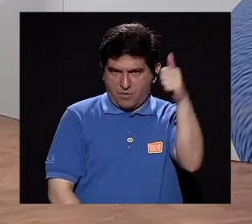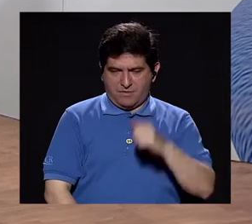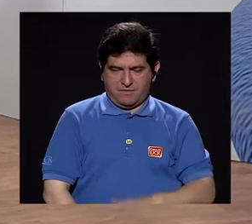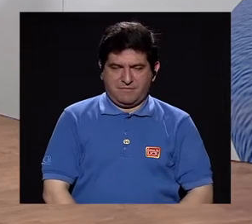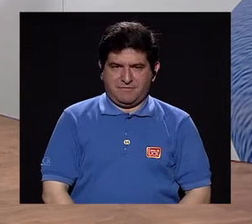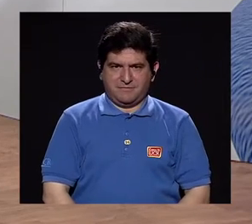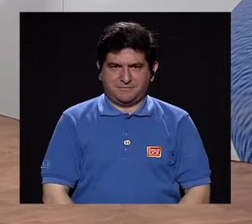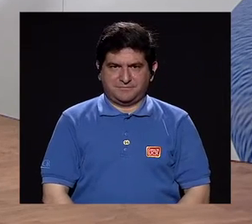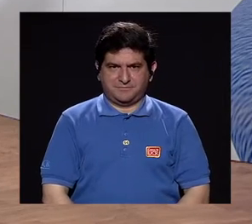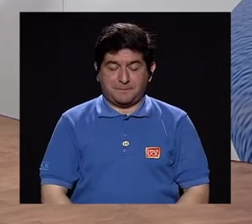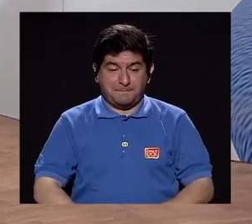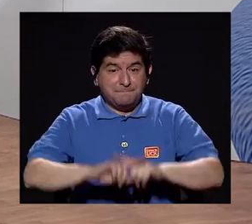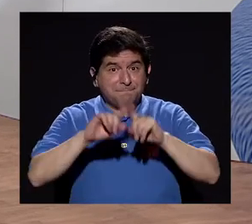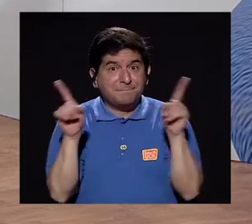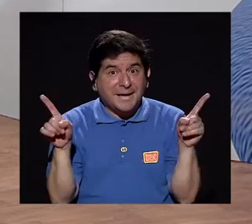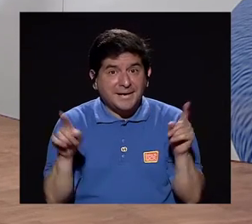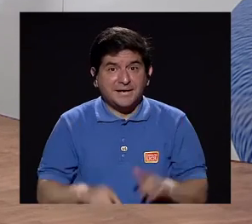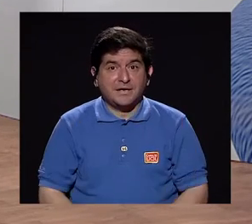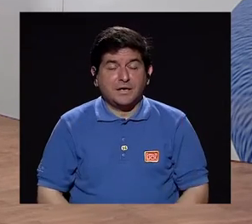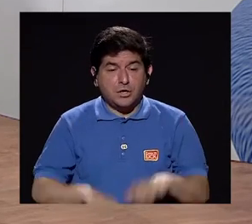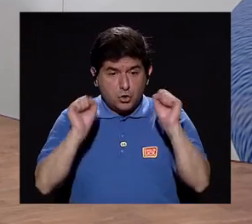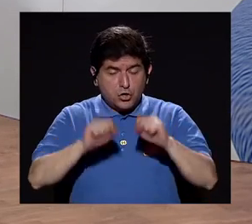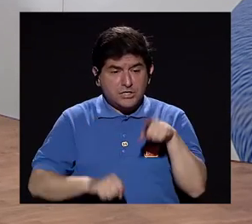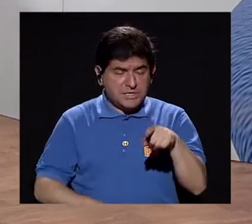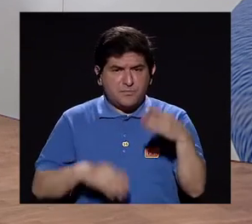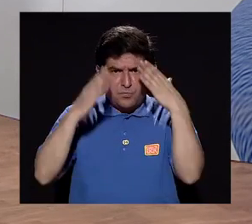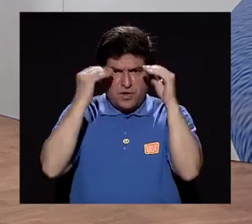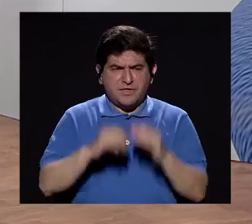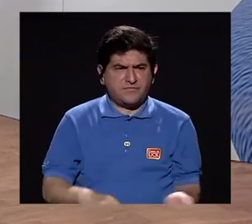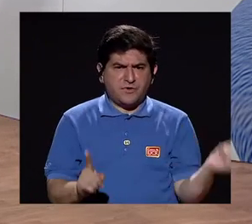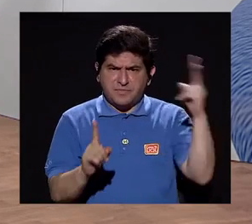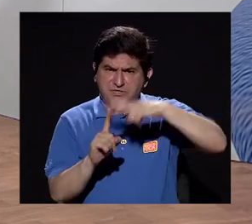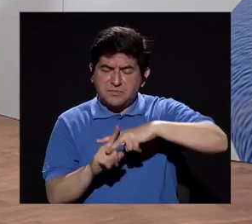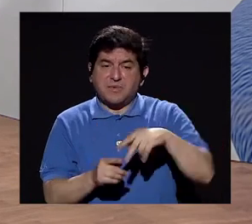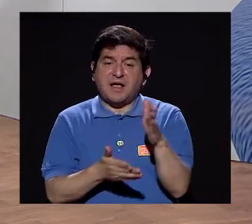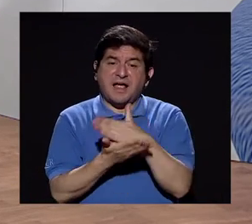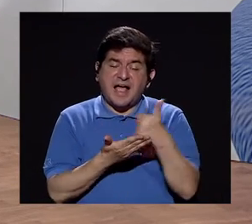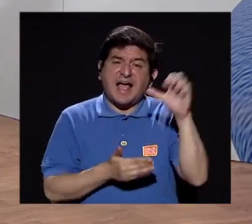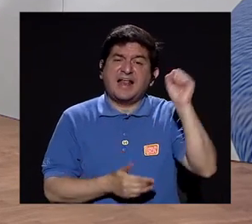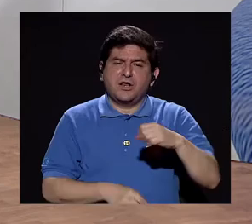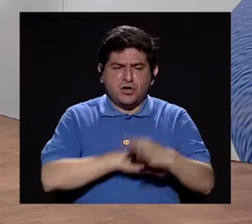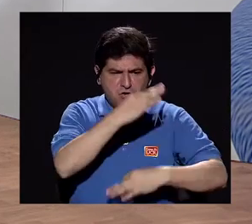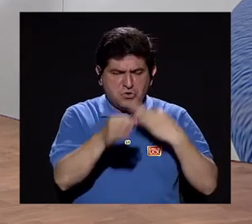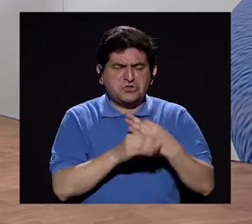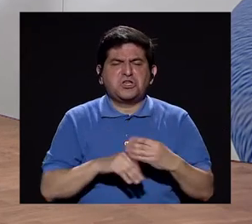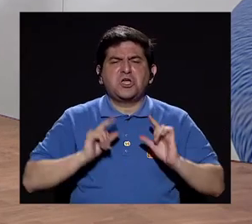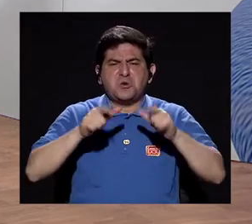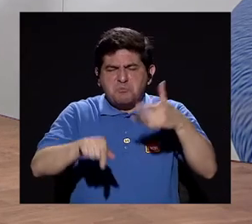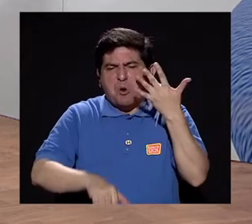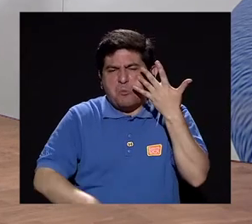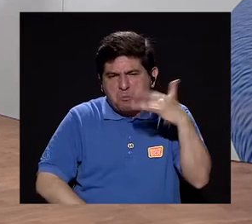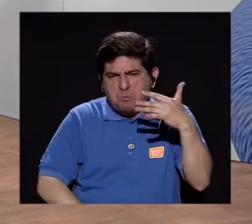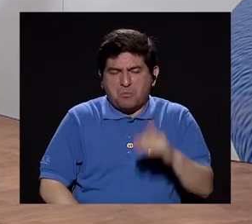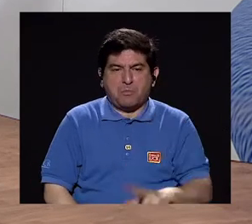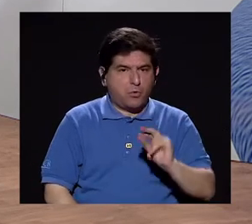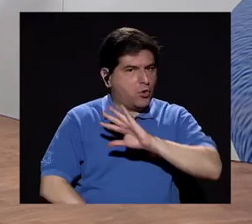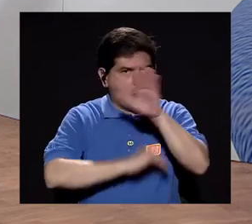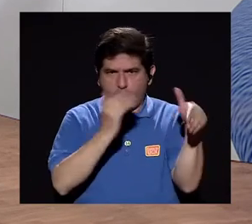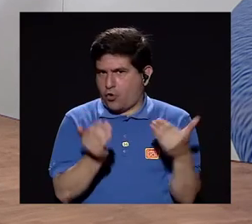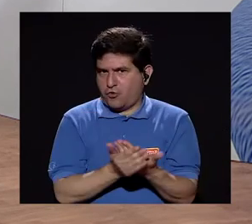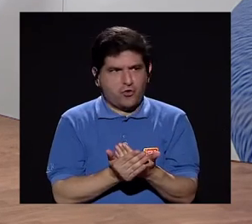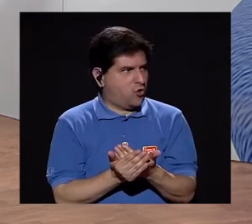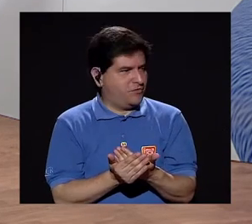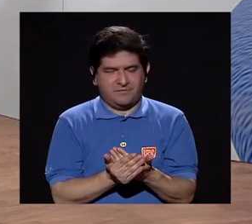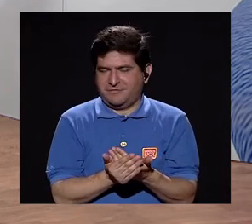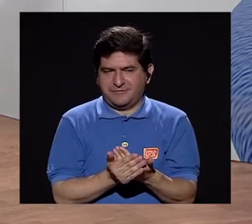el de la web sí pero tuvimos que extrapolar ese informe de algunas y ver al digamos el tipo basura del similar y no todo